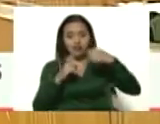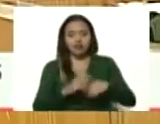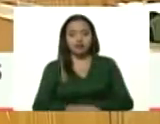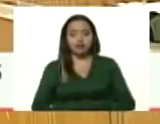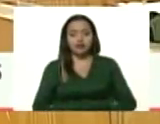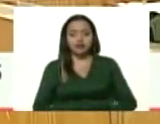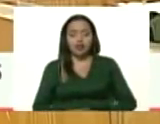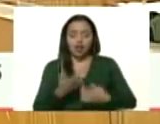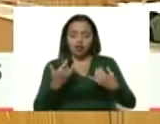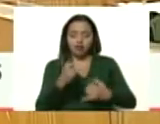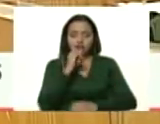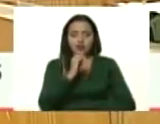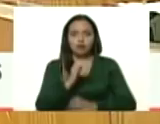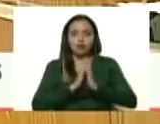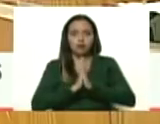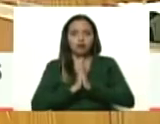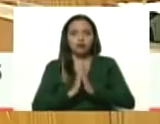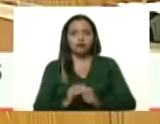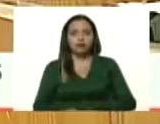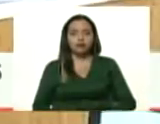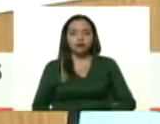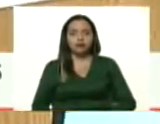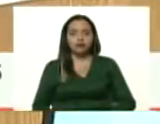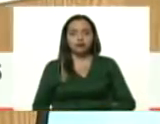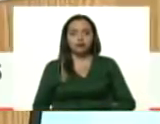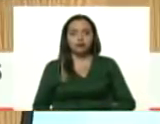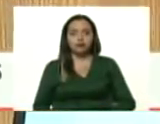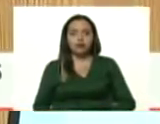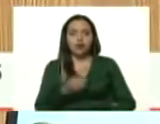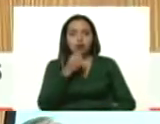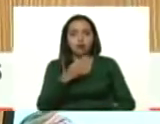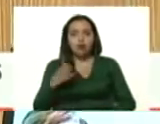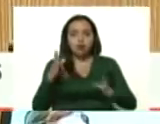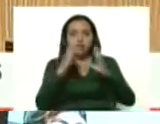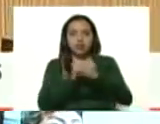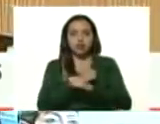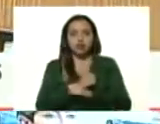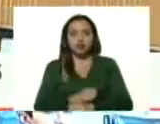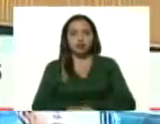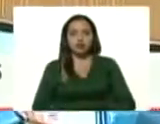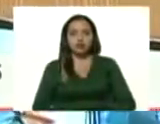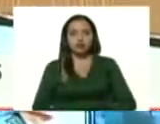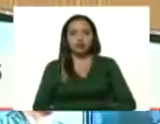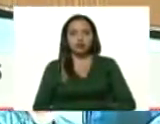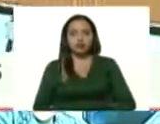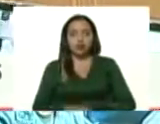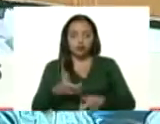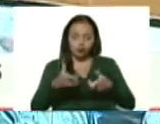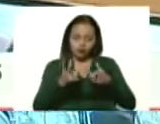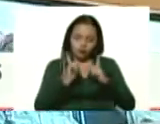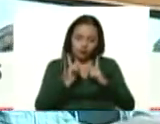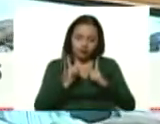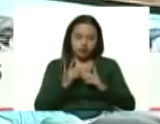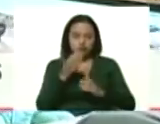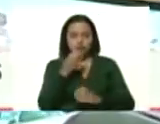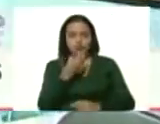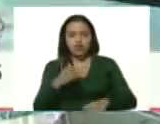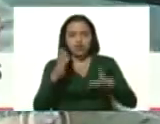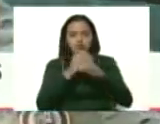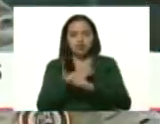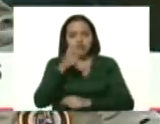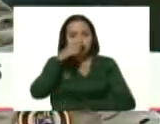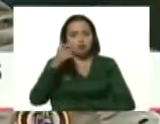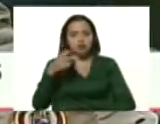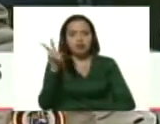Martínez, por favor. Bernal Martínez. Sí, buenas noches, mi comandante en jefe, con su permiso. Buenas noches al pueblo de Venezuela y a toda la